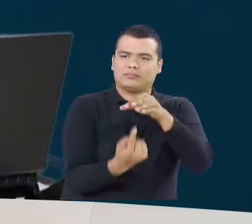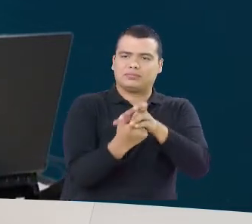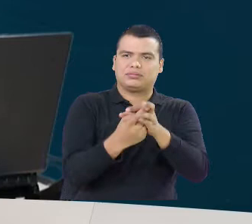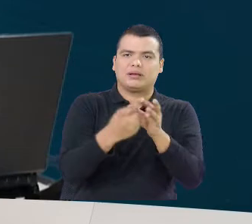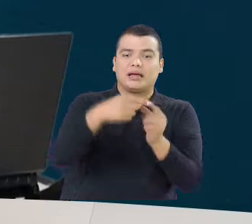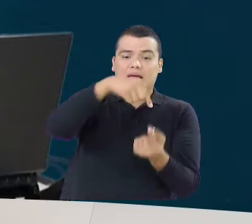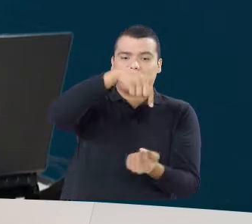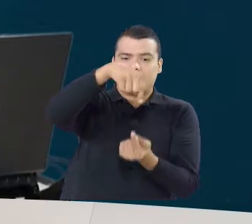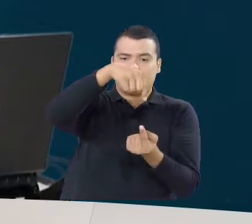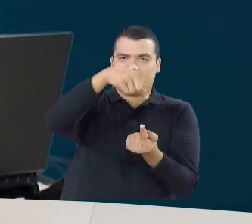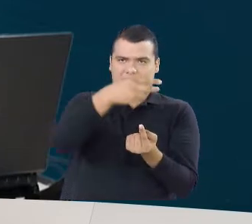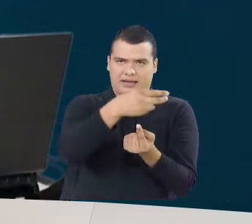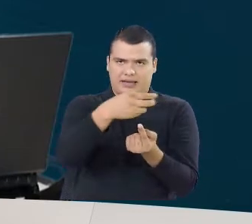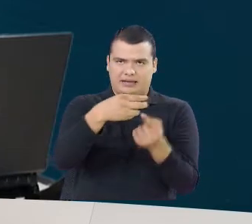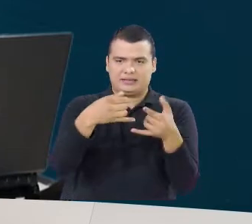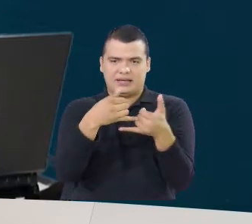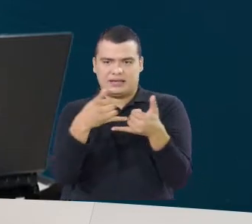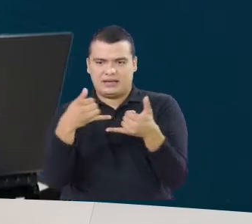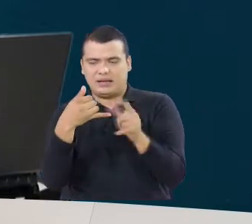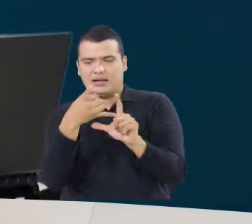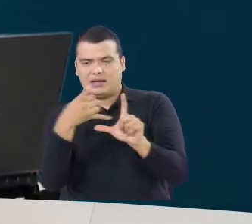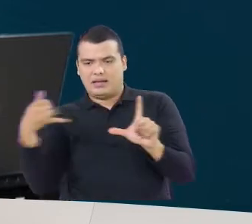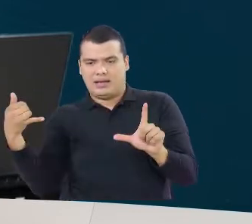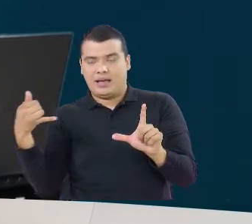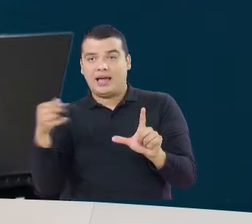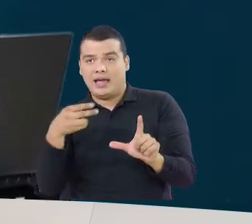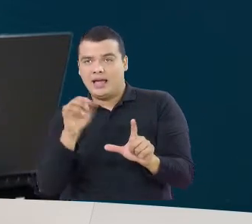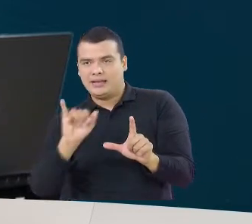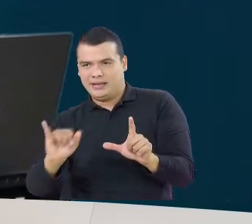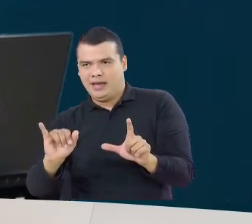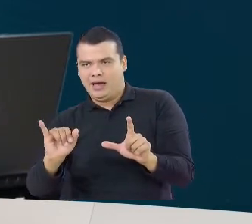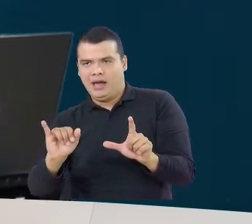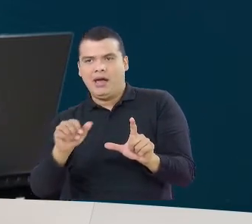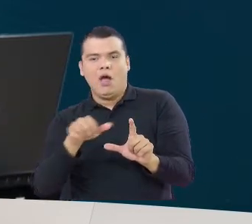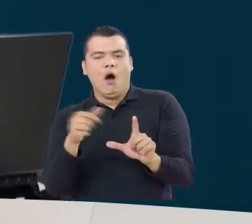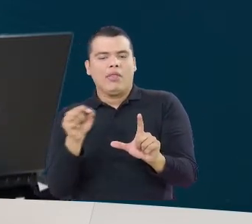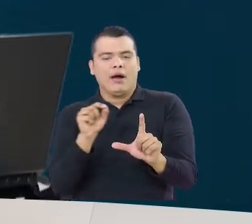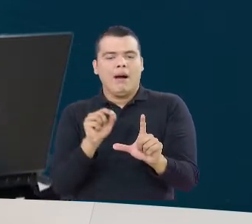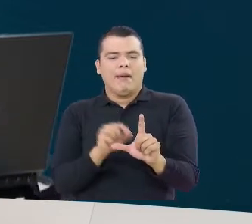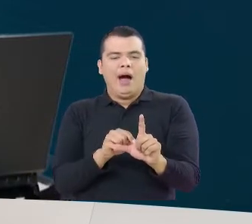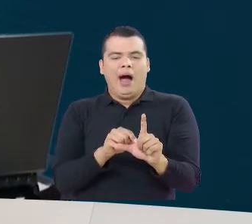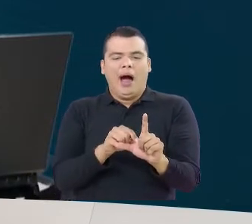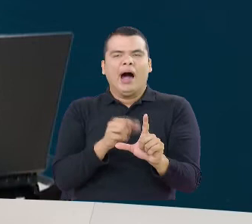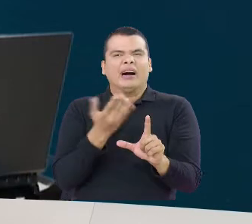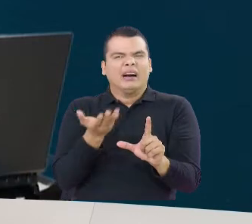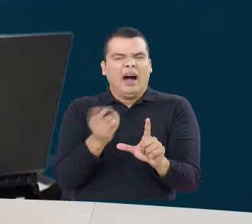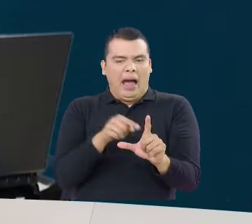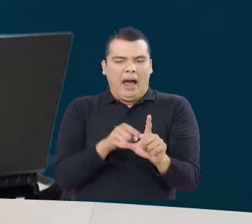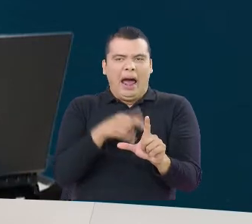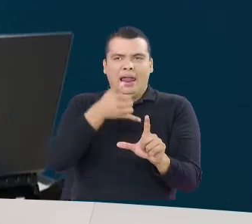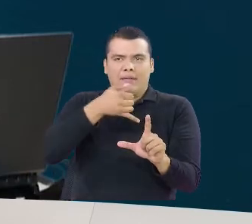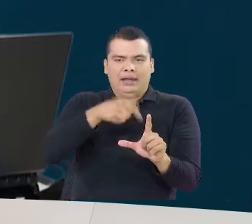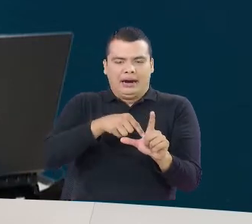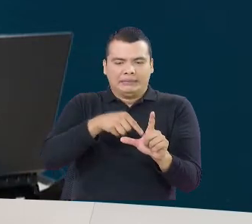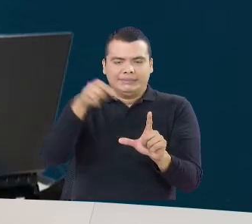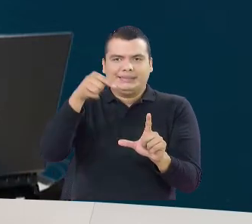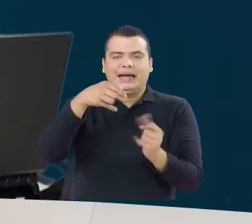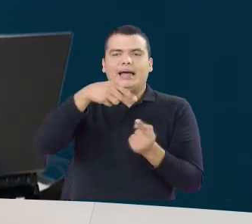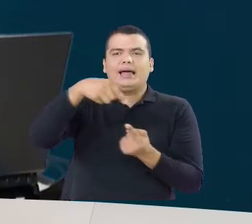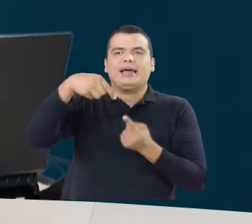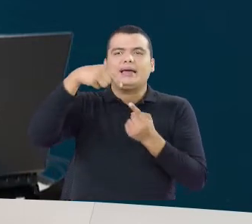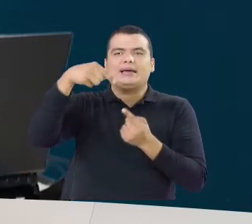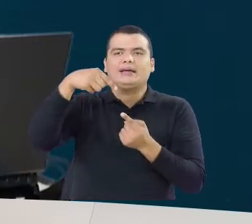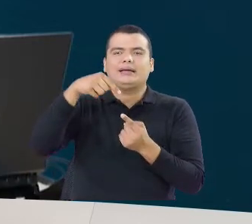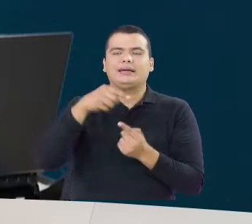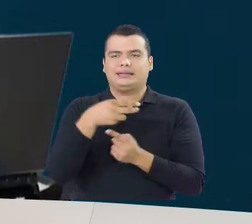Y y un servomotor igual a este nos da el eje Z que nos levanta el lapicero. Entonces,